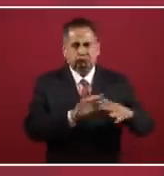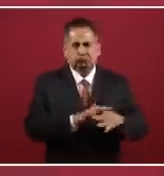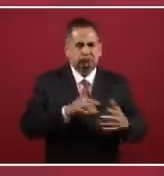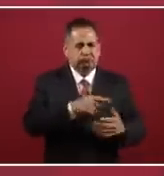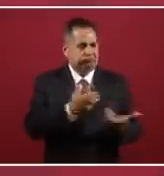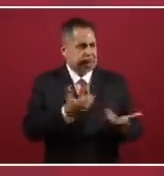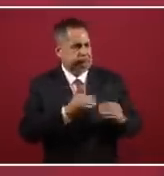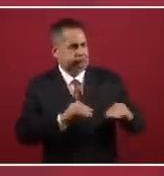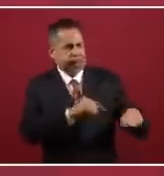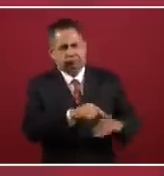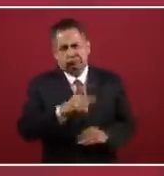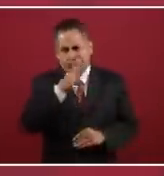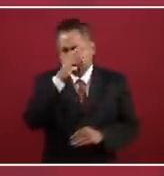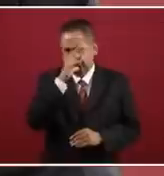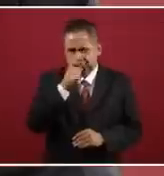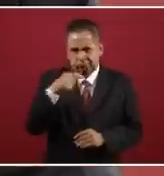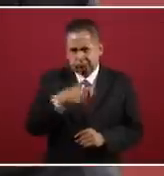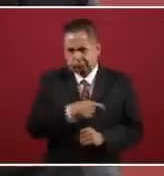actividades.